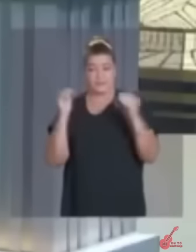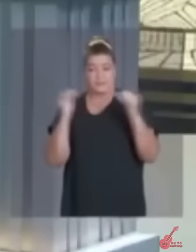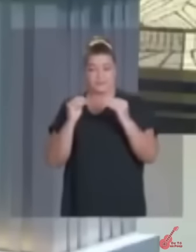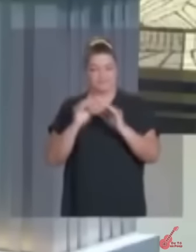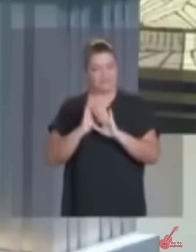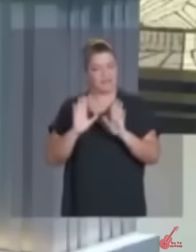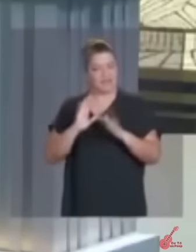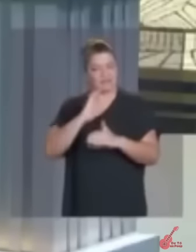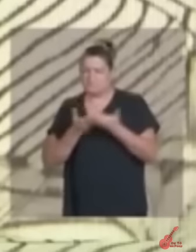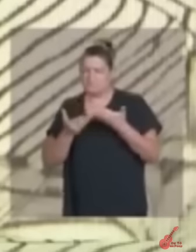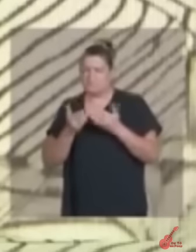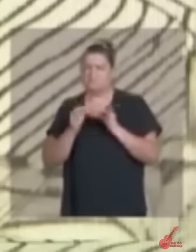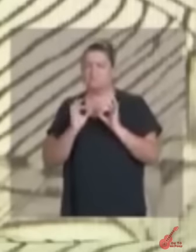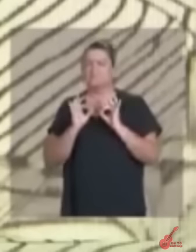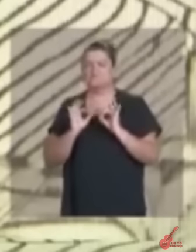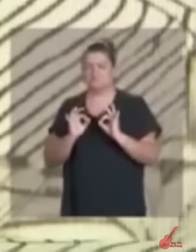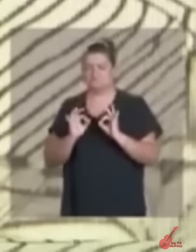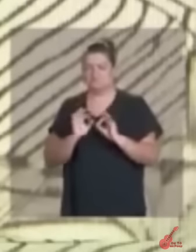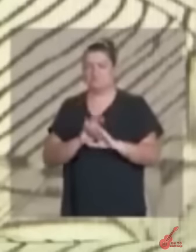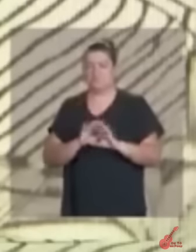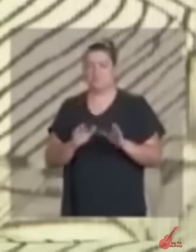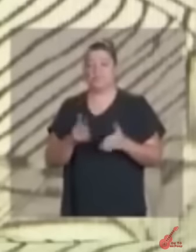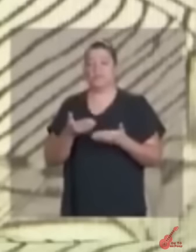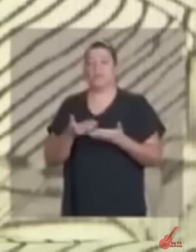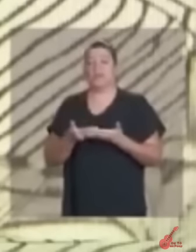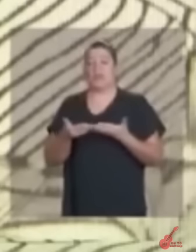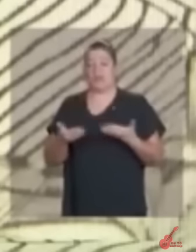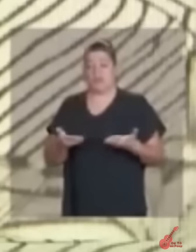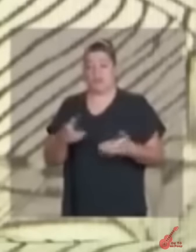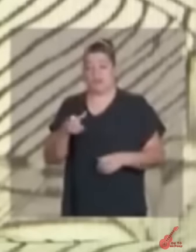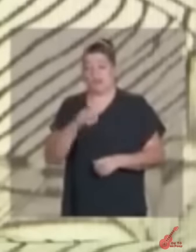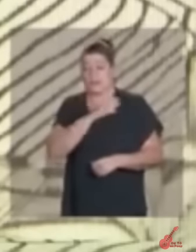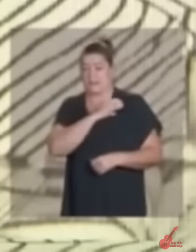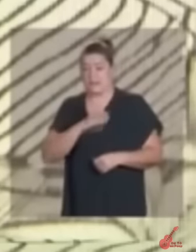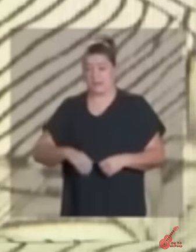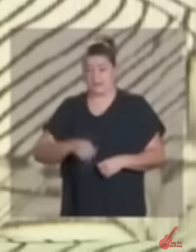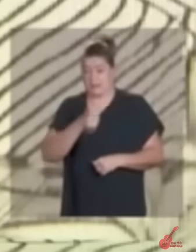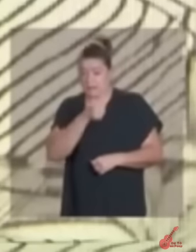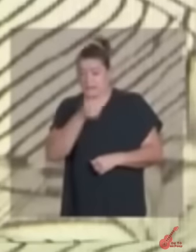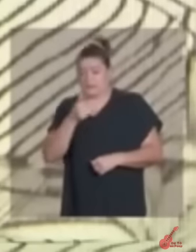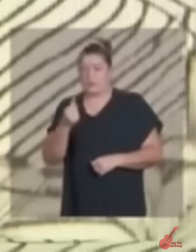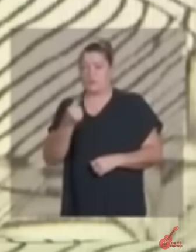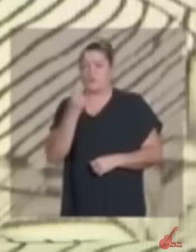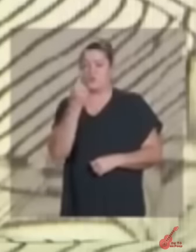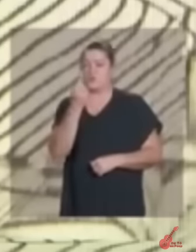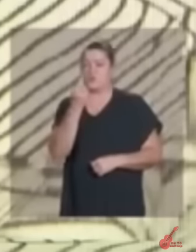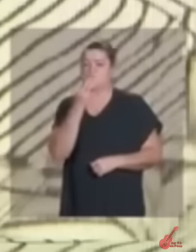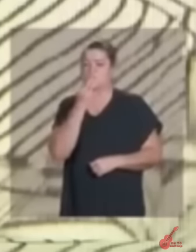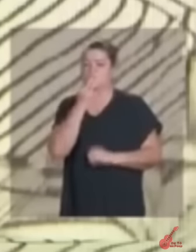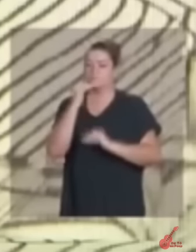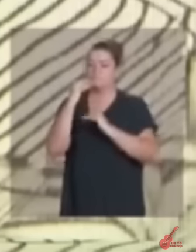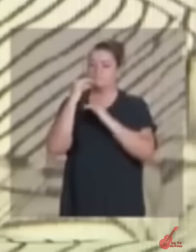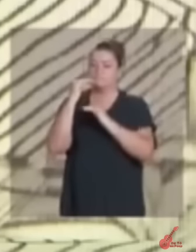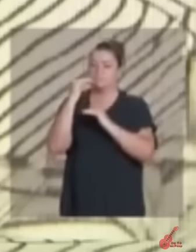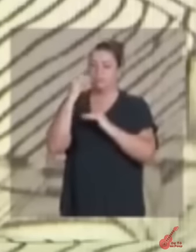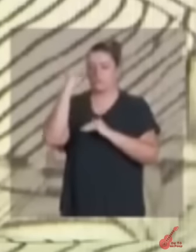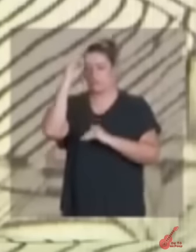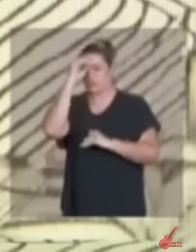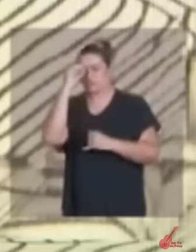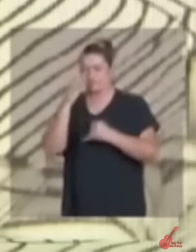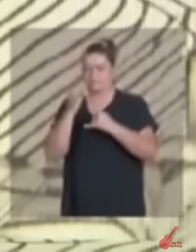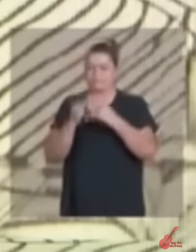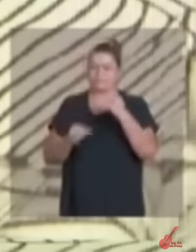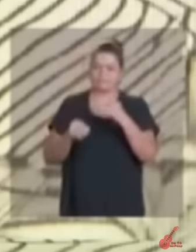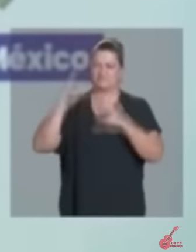segundo hispano de mierda. Okay. Ahora cada candidatura tiene un minuto para su mensaje final. Comenzamos con usted,